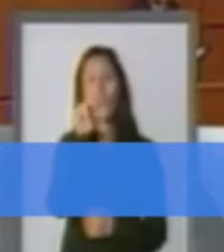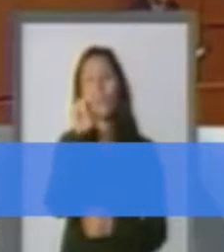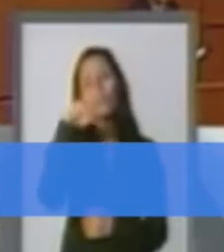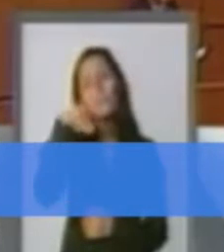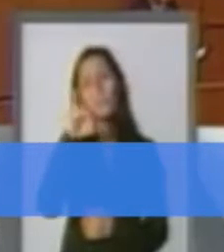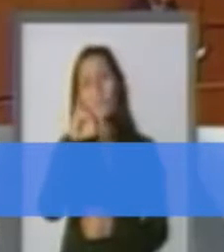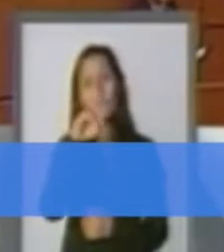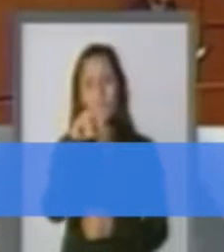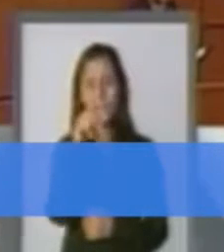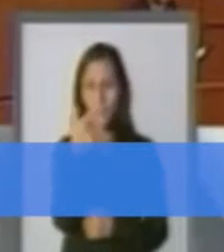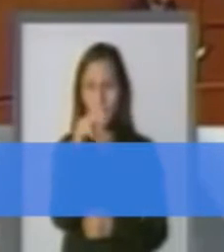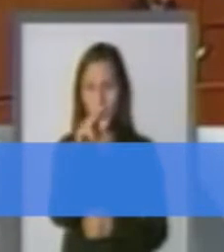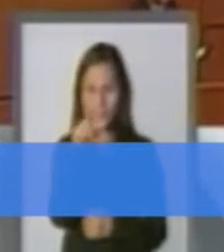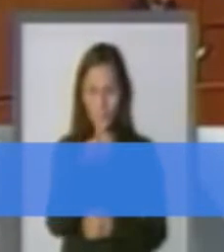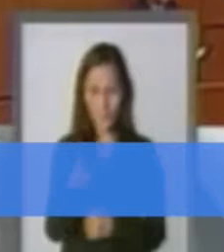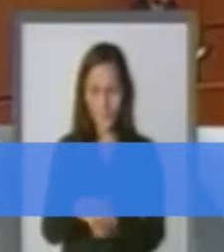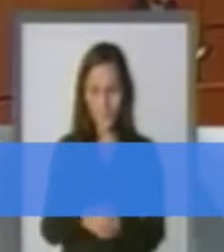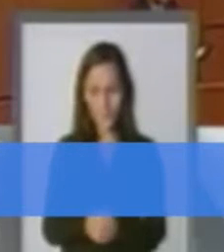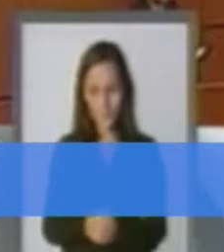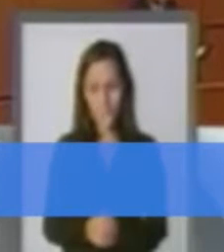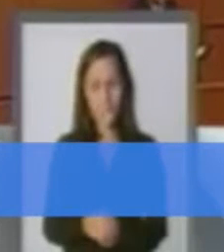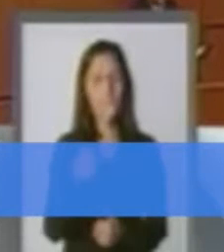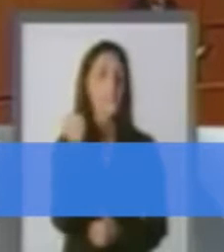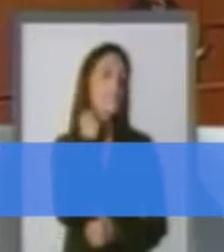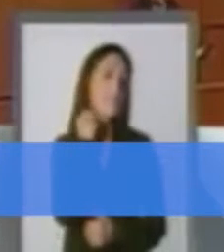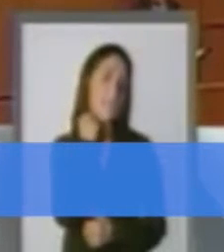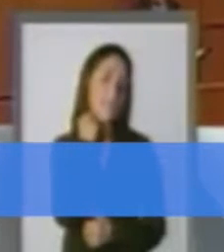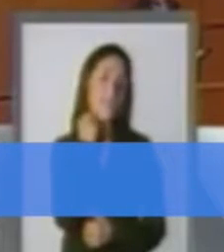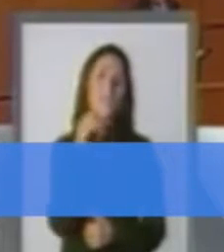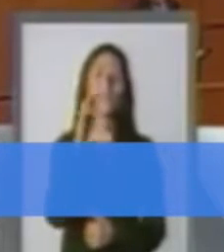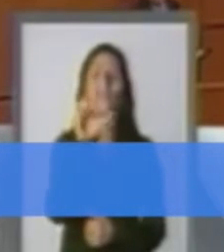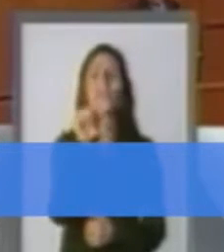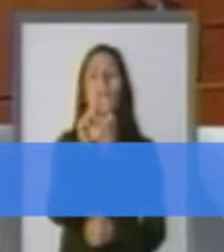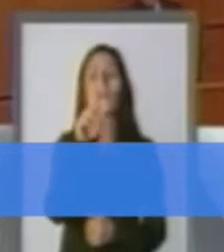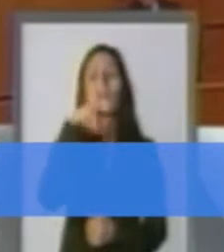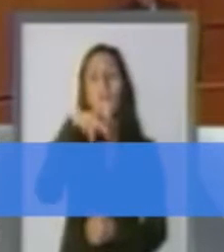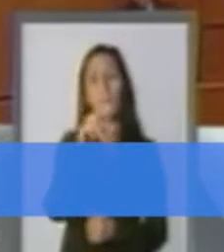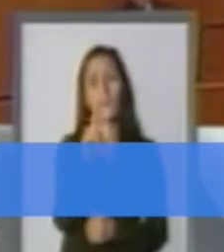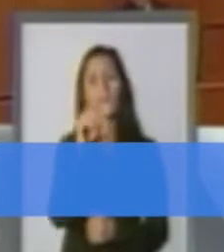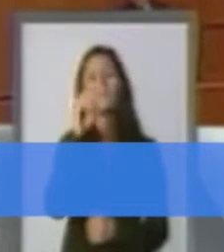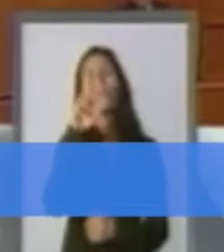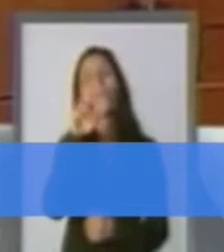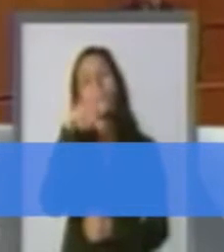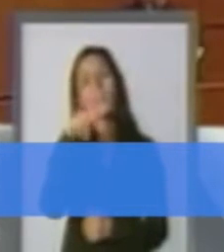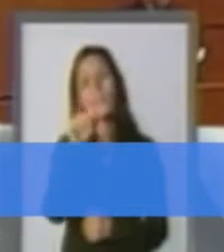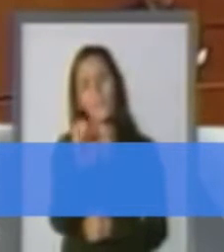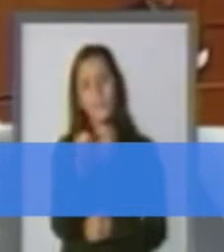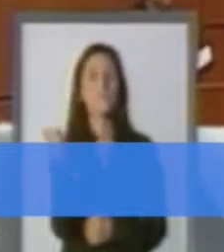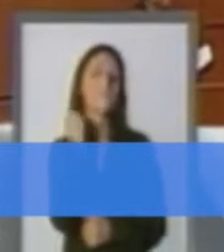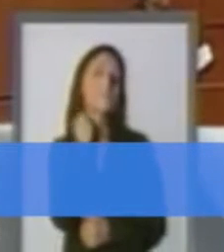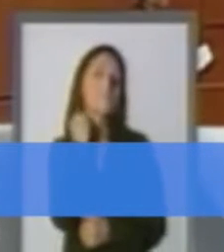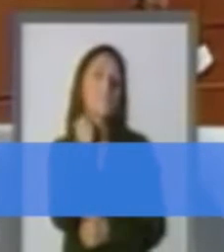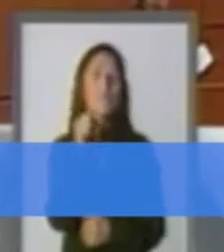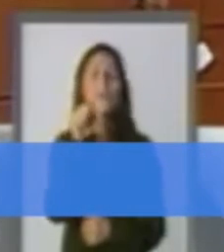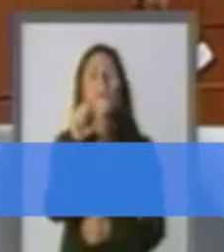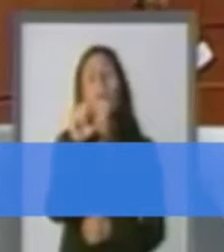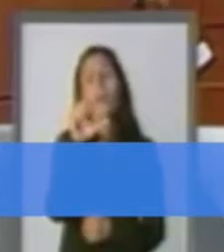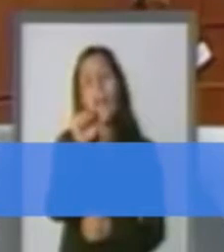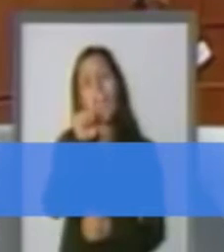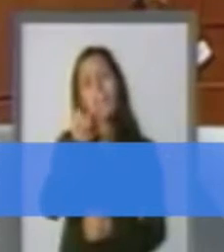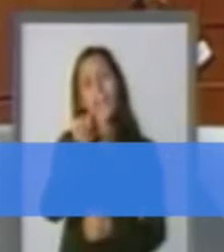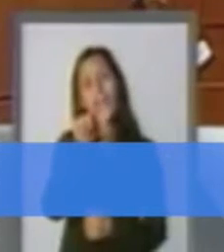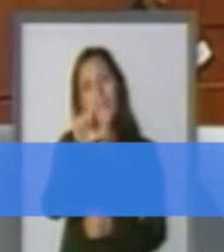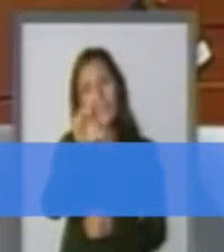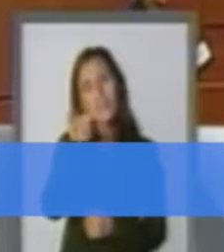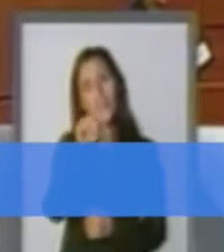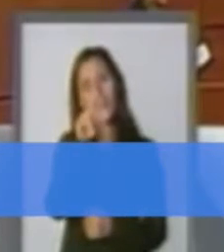pensiones y jubilaciones de las instituciones del gobierno. De entrada está mal. Y por el otro lado, pues tratan